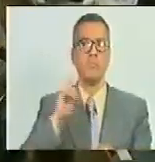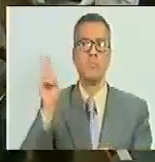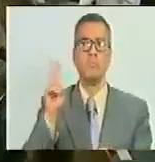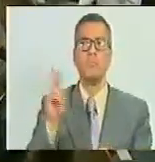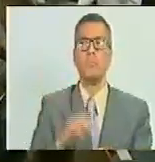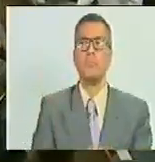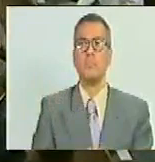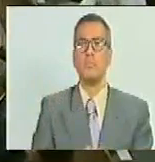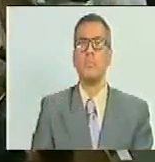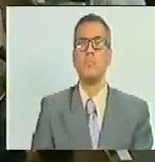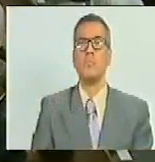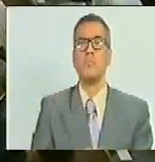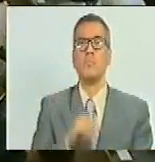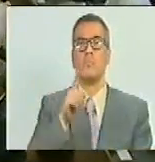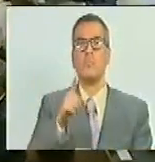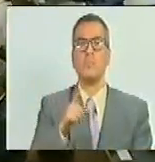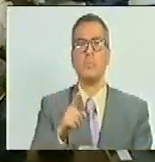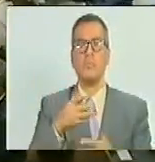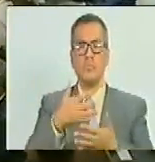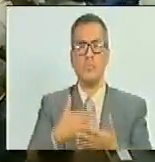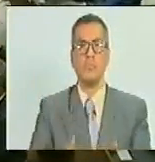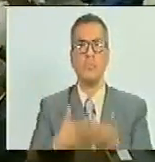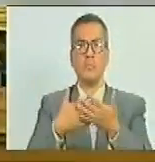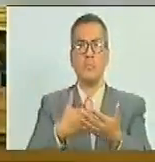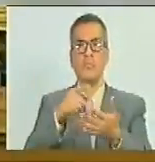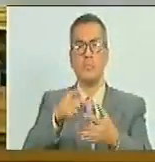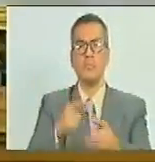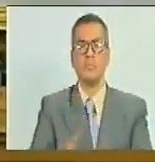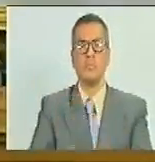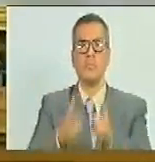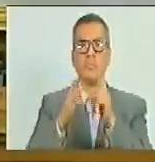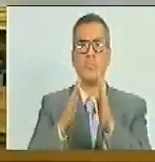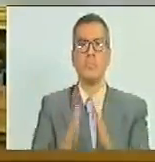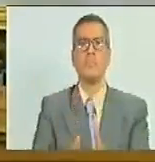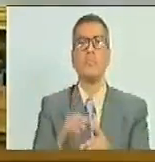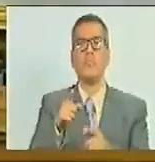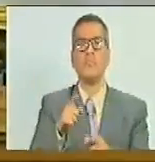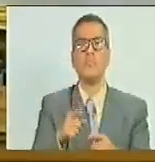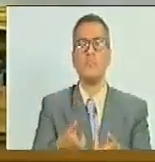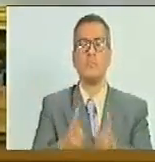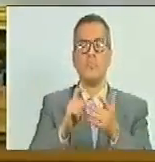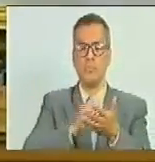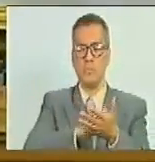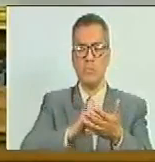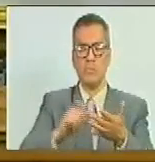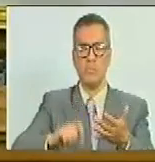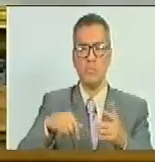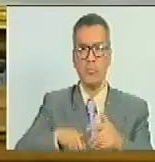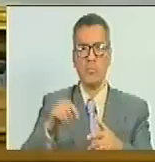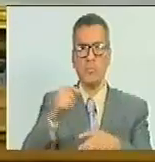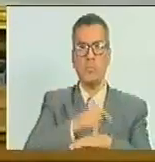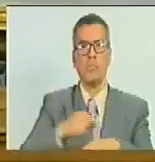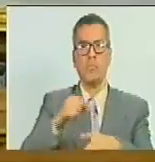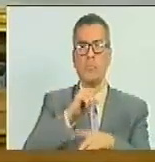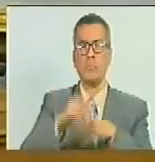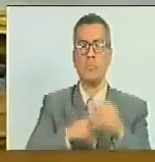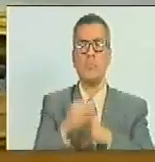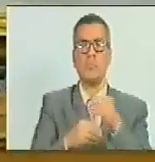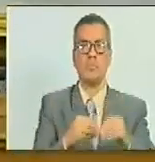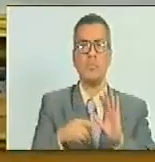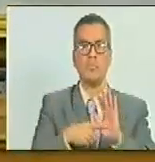Bolivariana de Venezuela, y se remite esta autorización a la Gaceta Oficial de Venezuela a los fines de